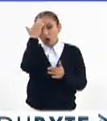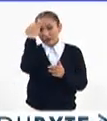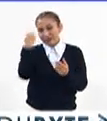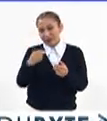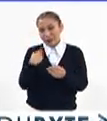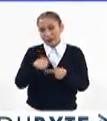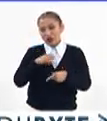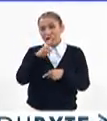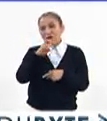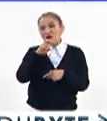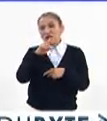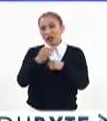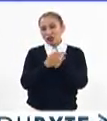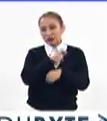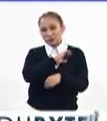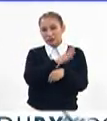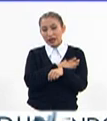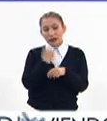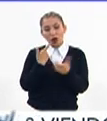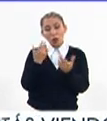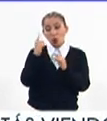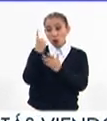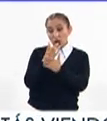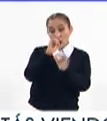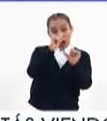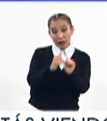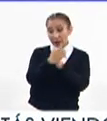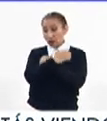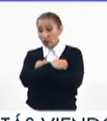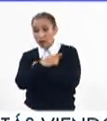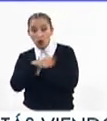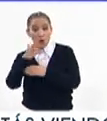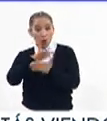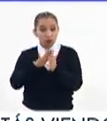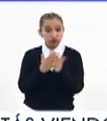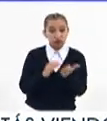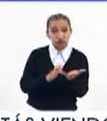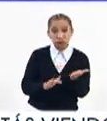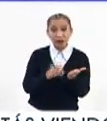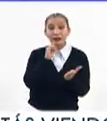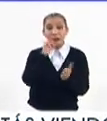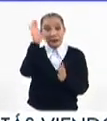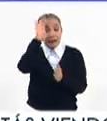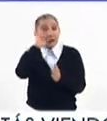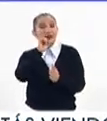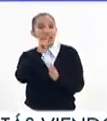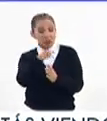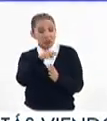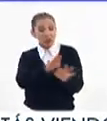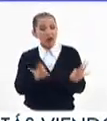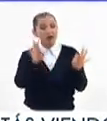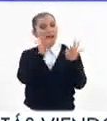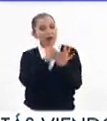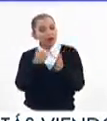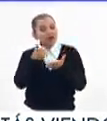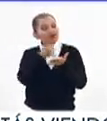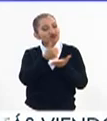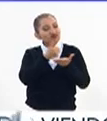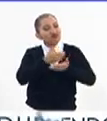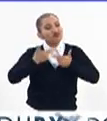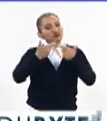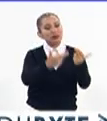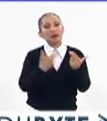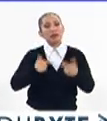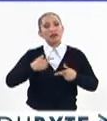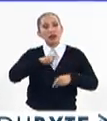conocidas de los refugiados españoles no se limitan a las artes, la educación o la literatura. La ciencia también jugó un papel importante en el legado